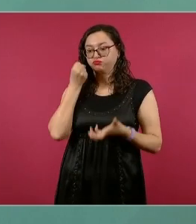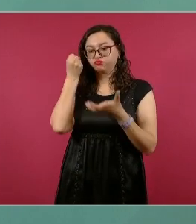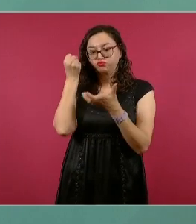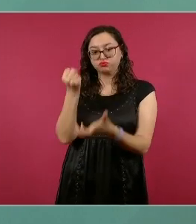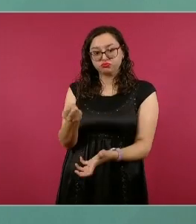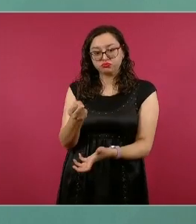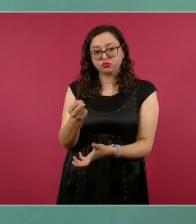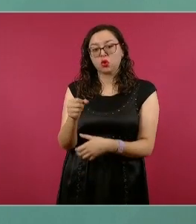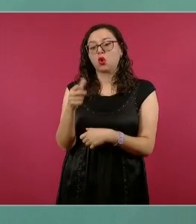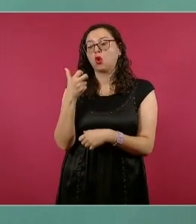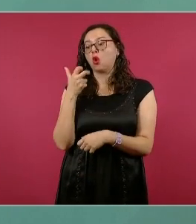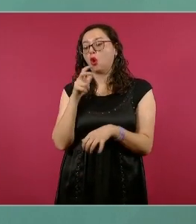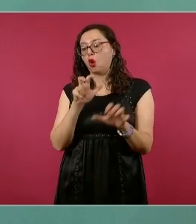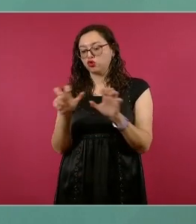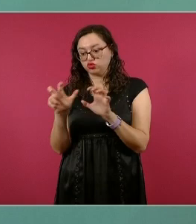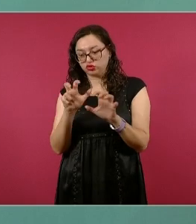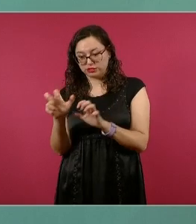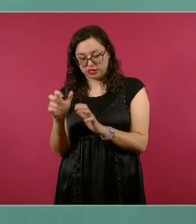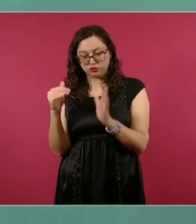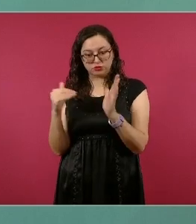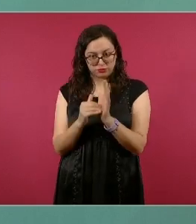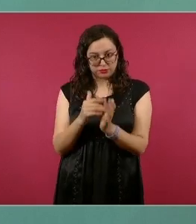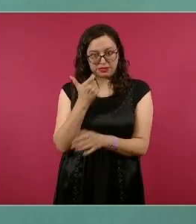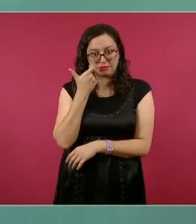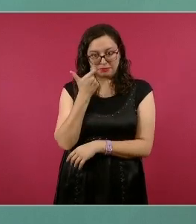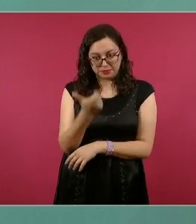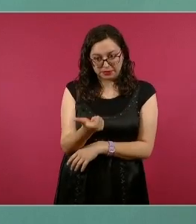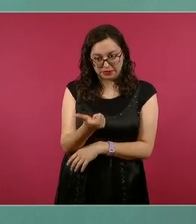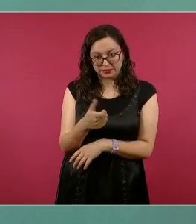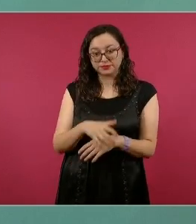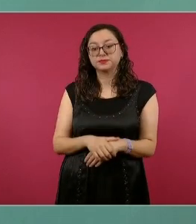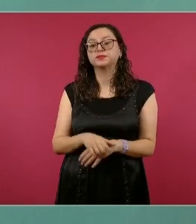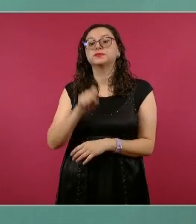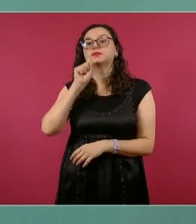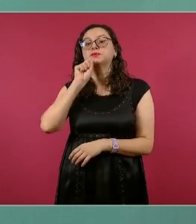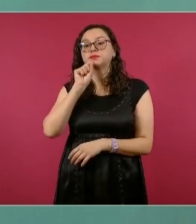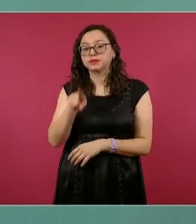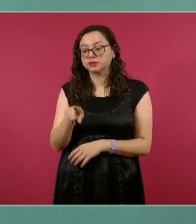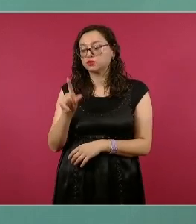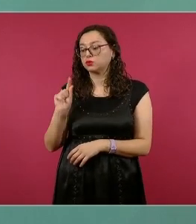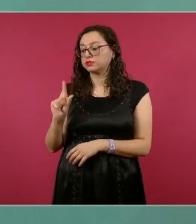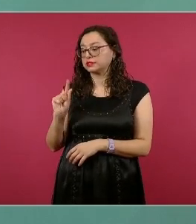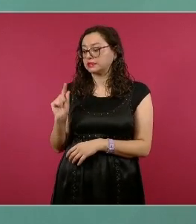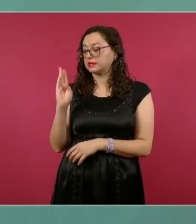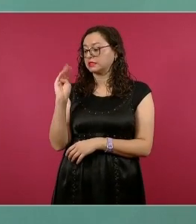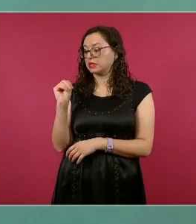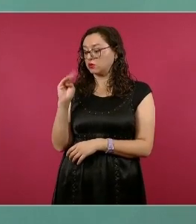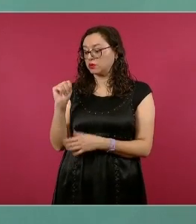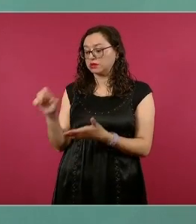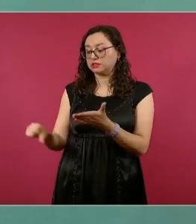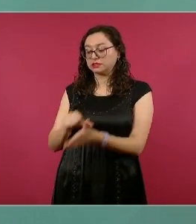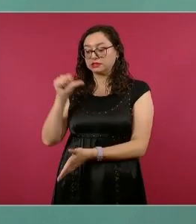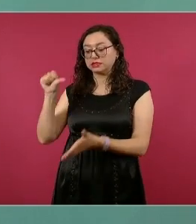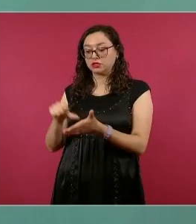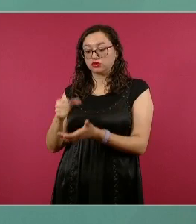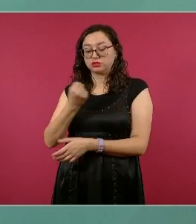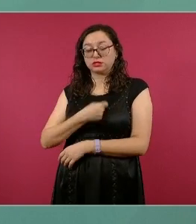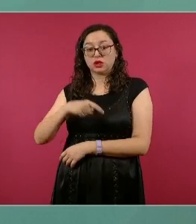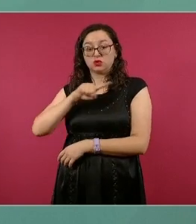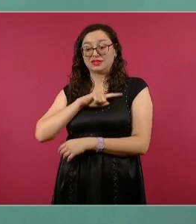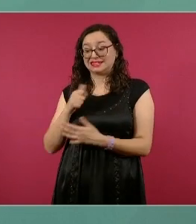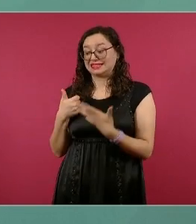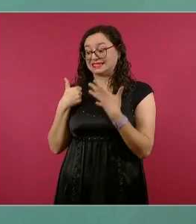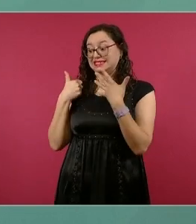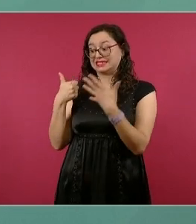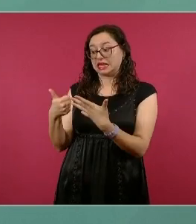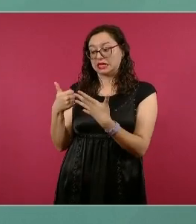en promedio 800 mil pesos. Y también 79 en centros de 6